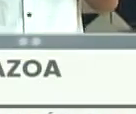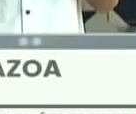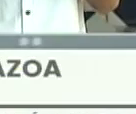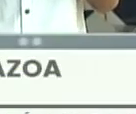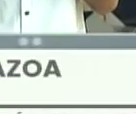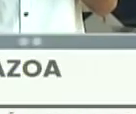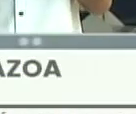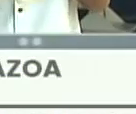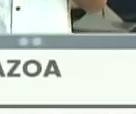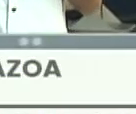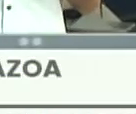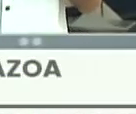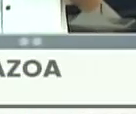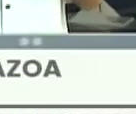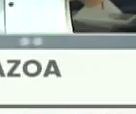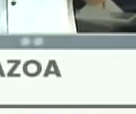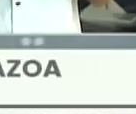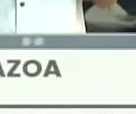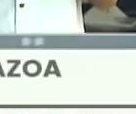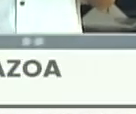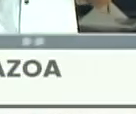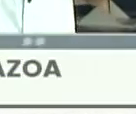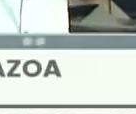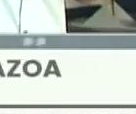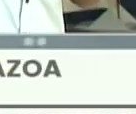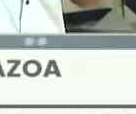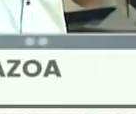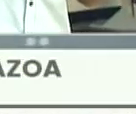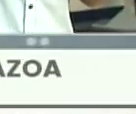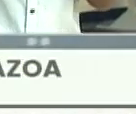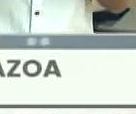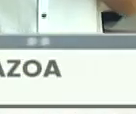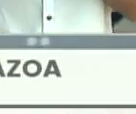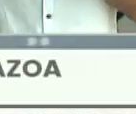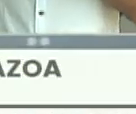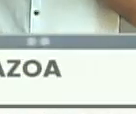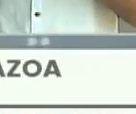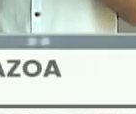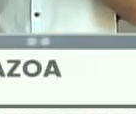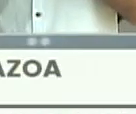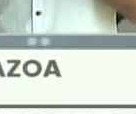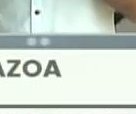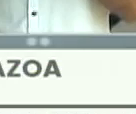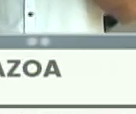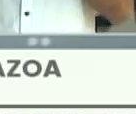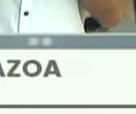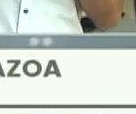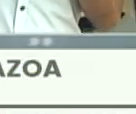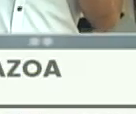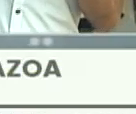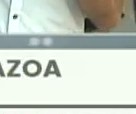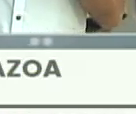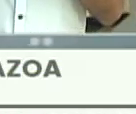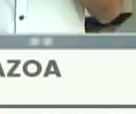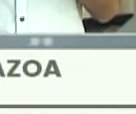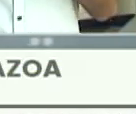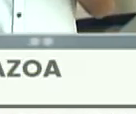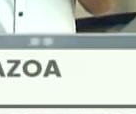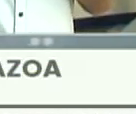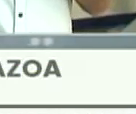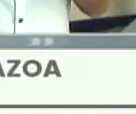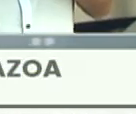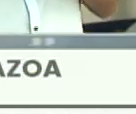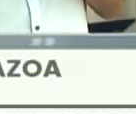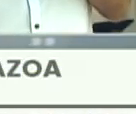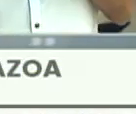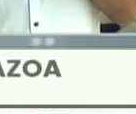ver lo bonito que esa negra joropea. Que esa negra joropea bien lo sabe el que la saca, que lo compara a su hamaca cuando hay calor